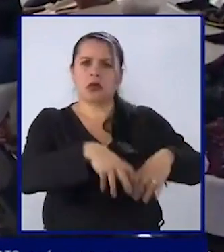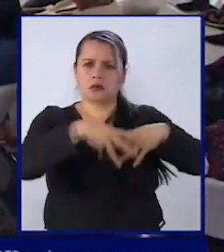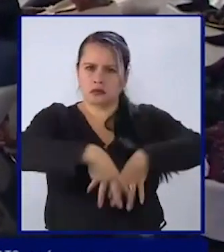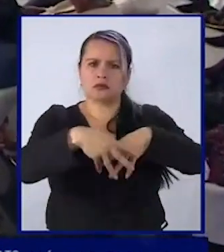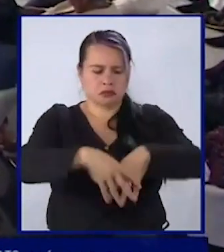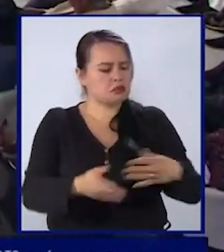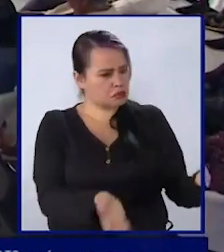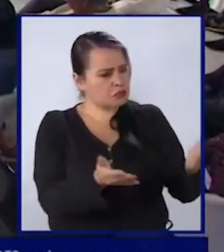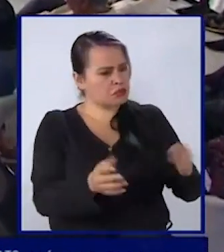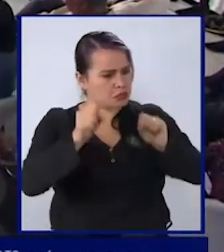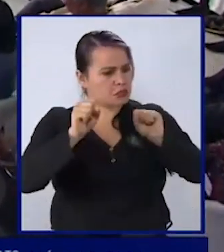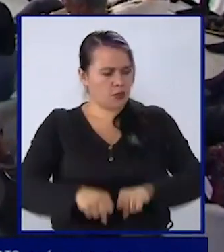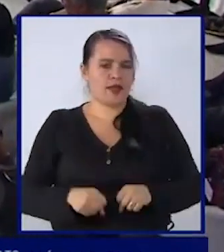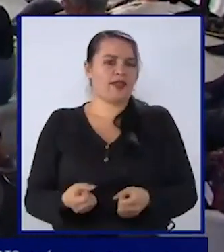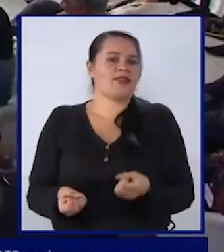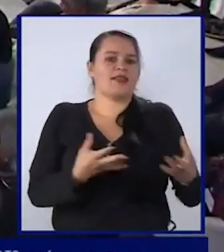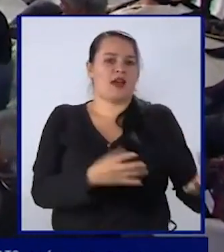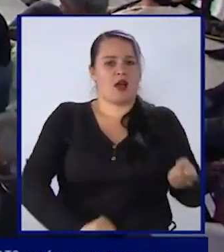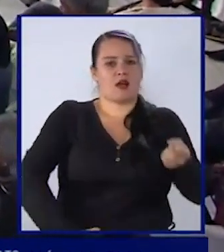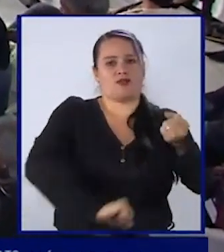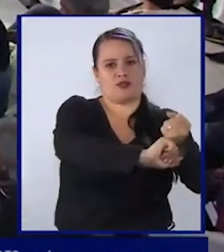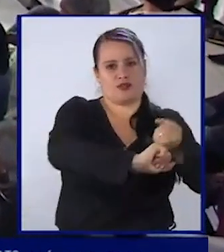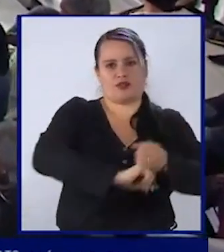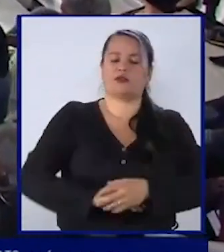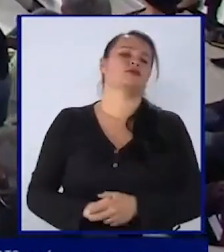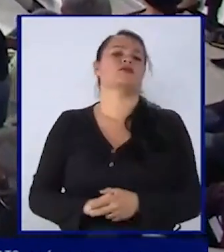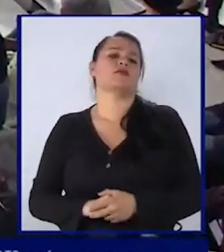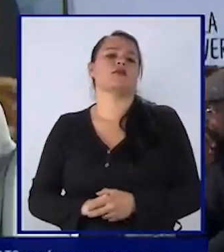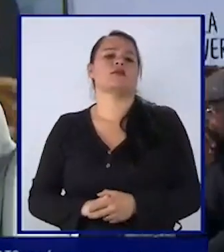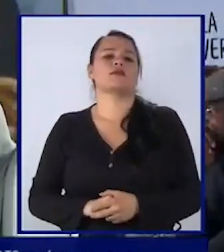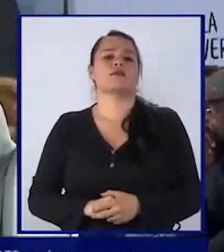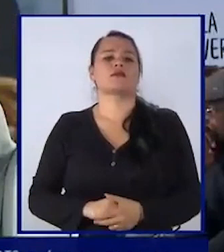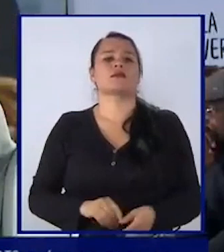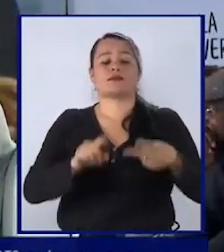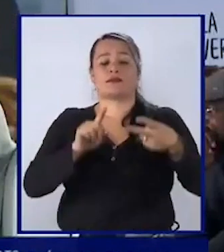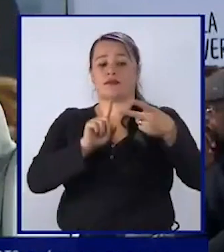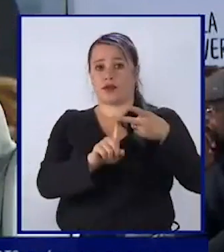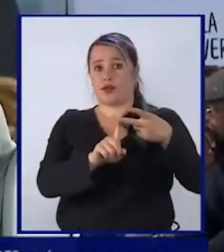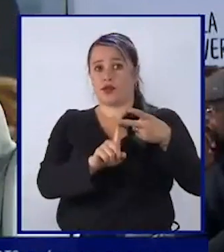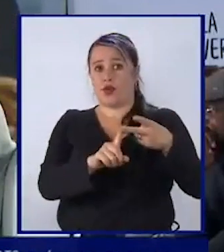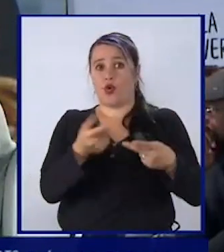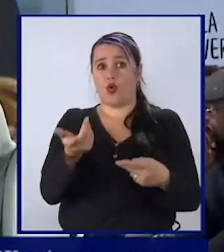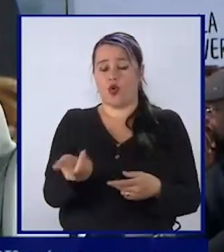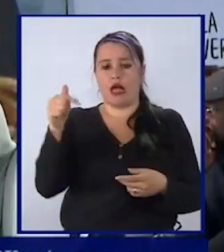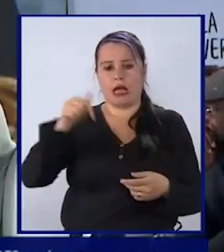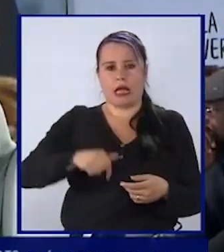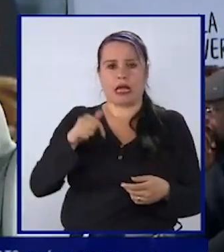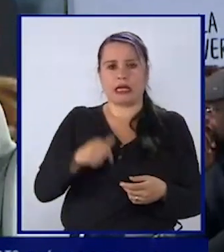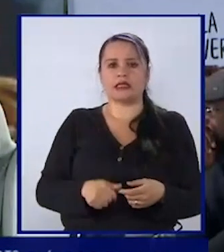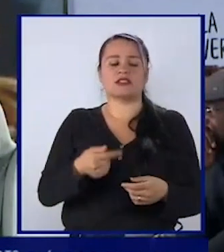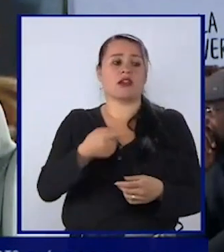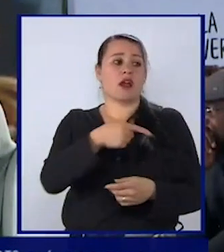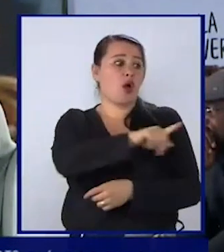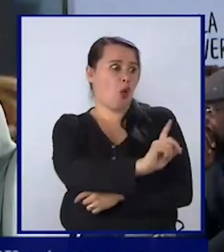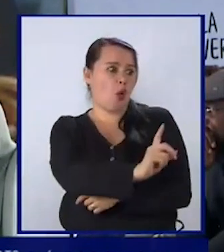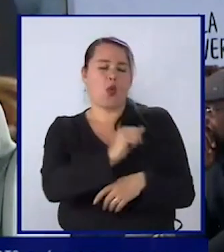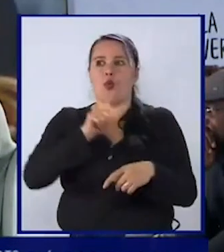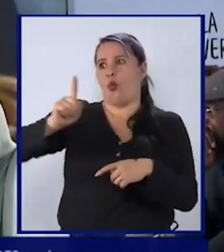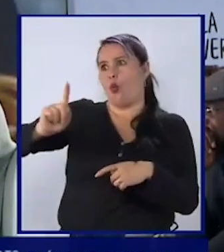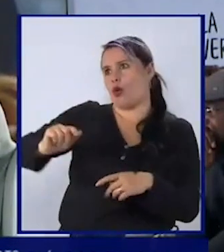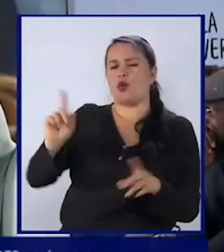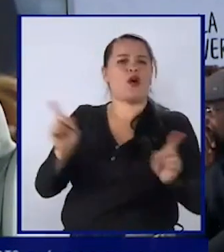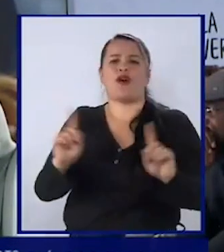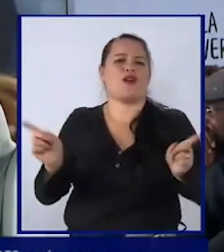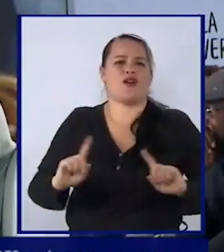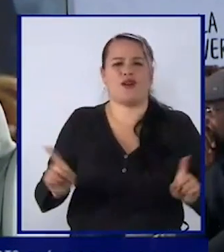social, y dos, fortalecer estas campañas anti-estigmatización.